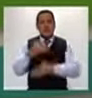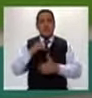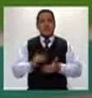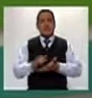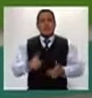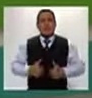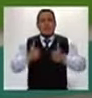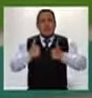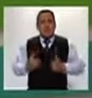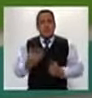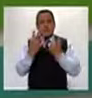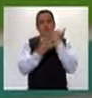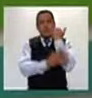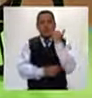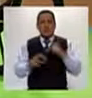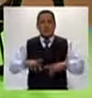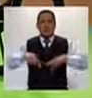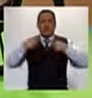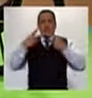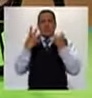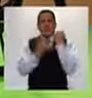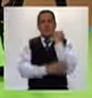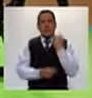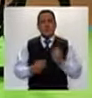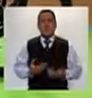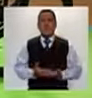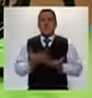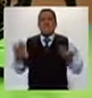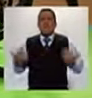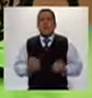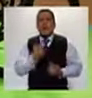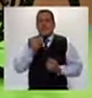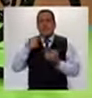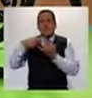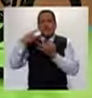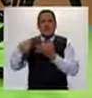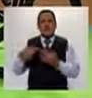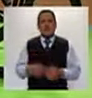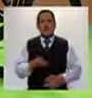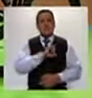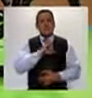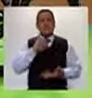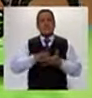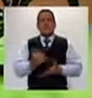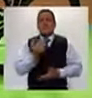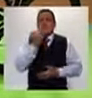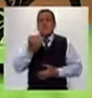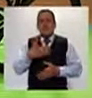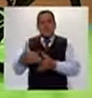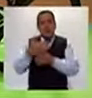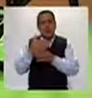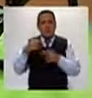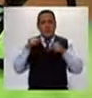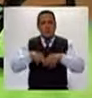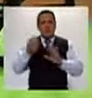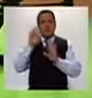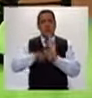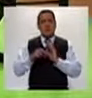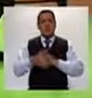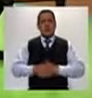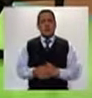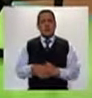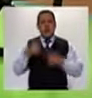condiciones de pobreza y de extrema pobreza cuáles serían las instituciones o quiénes van a colaborar para este programa